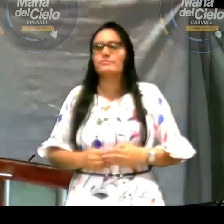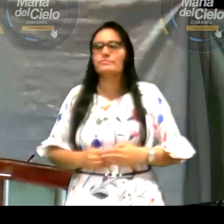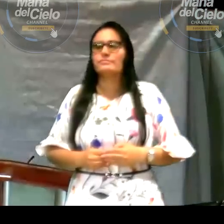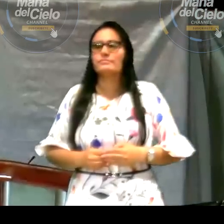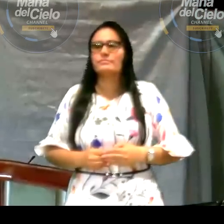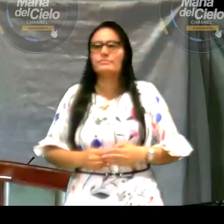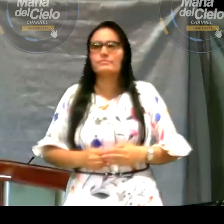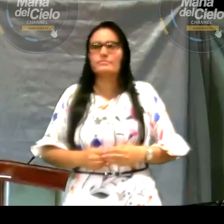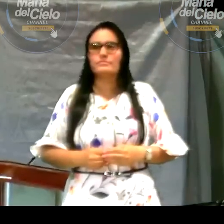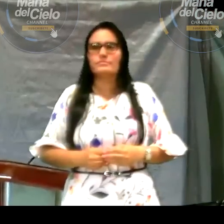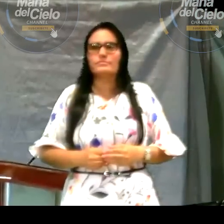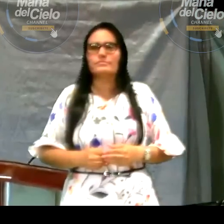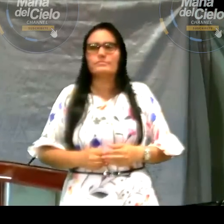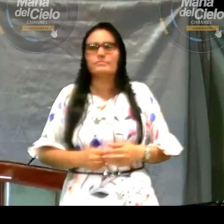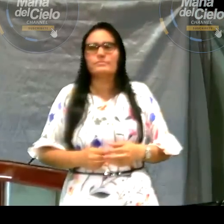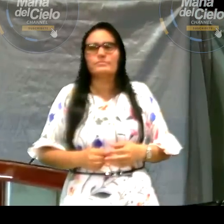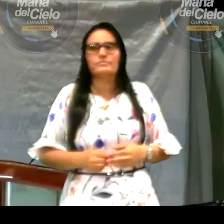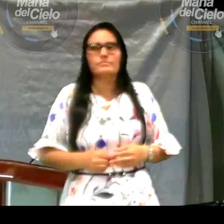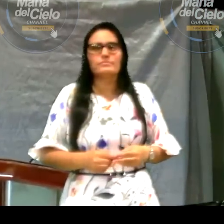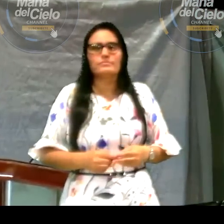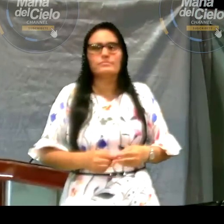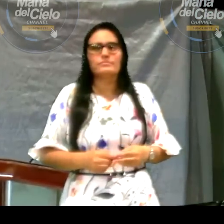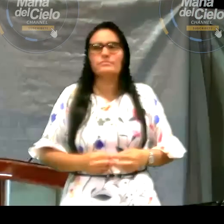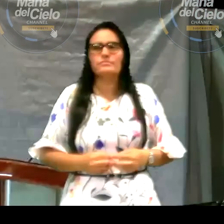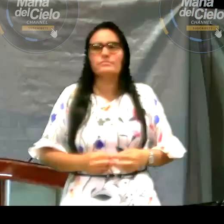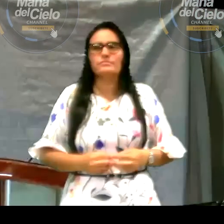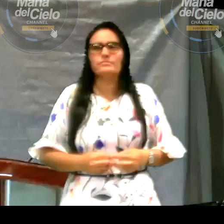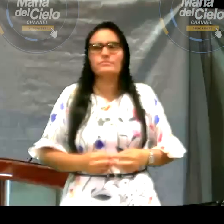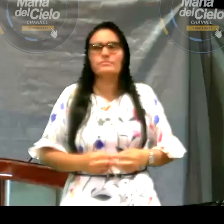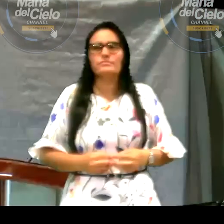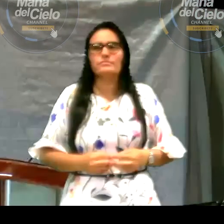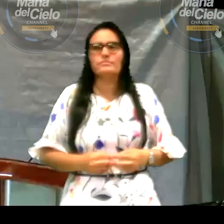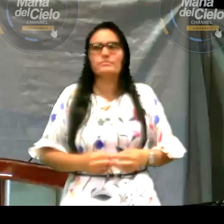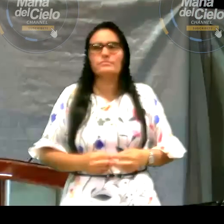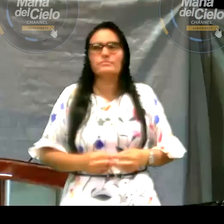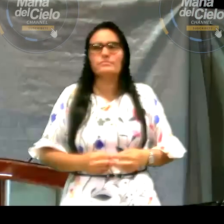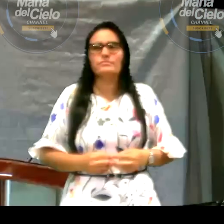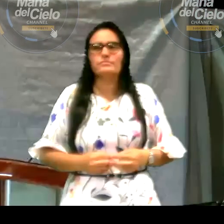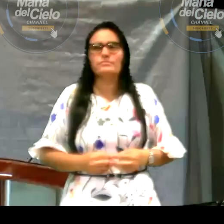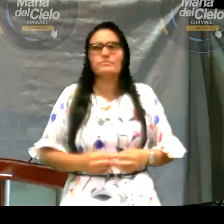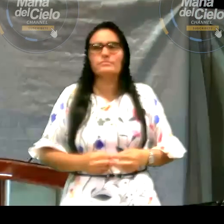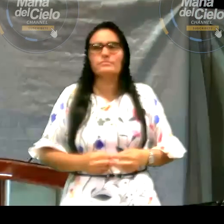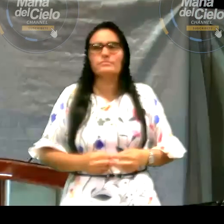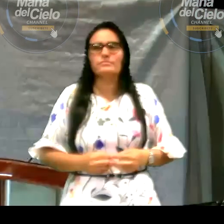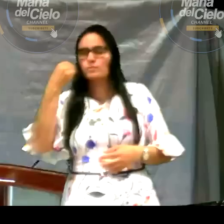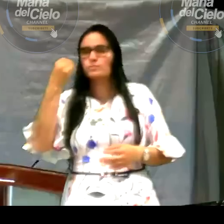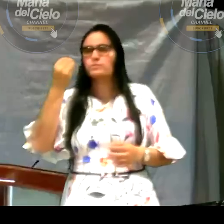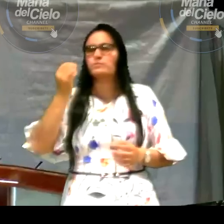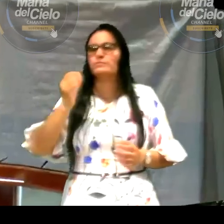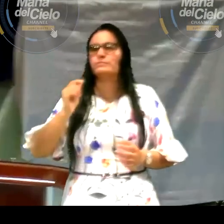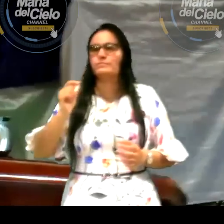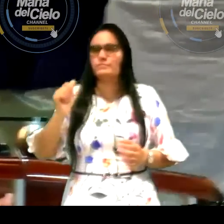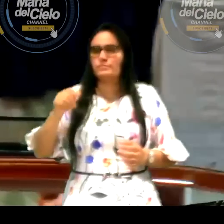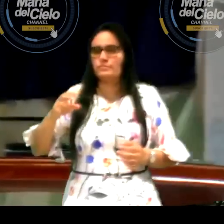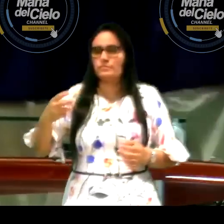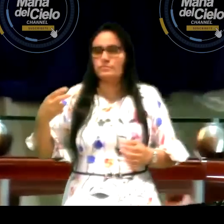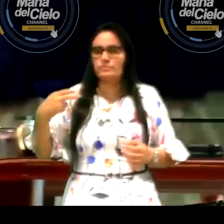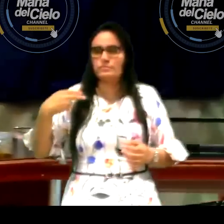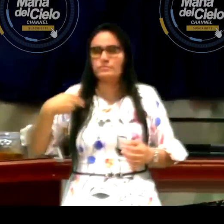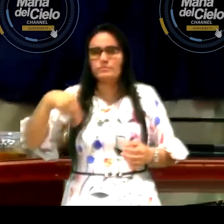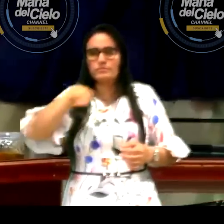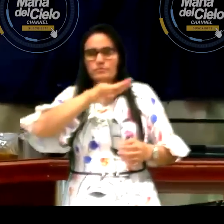hay gemas de parte de Dios, hay algo escondido, algo precioso allí, que si logramos develarlo esta noche, de